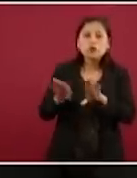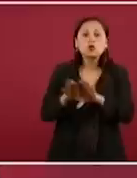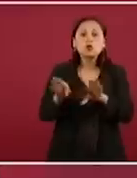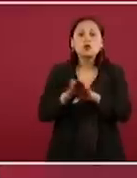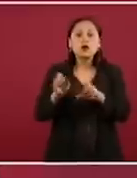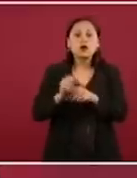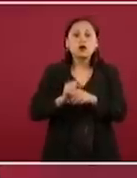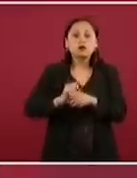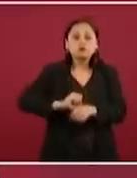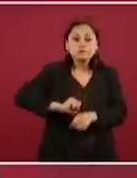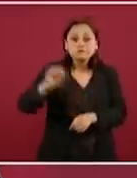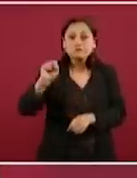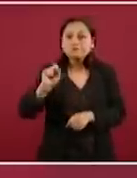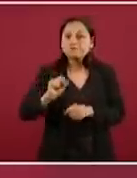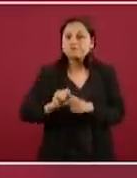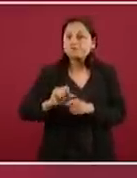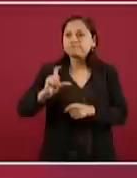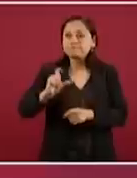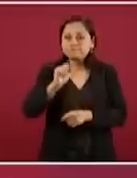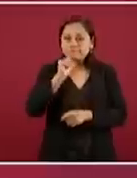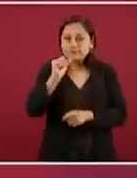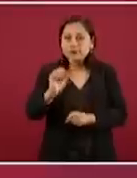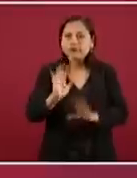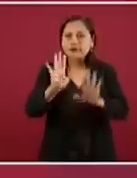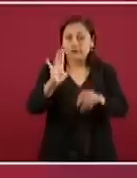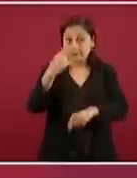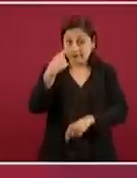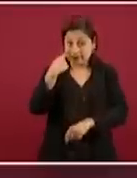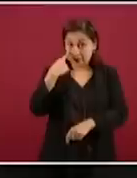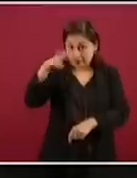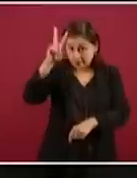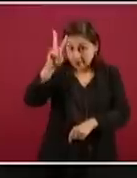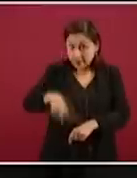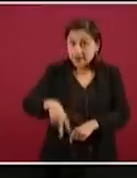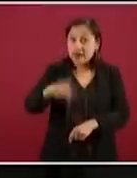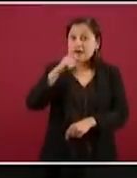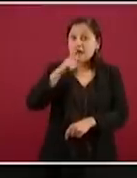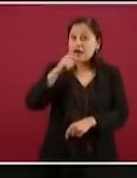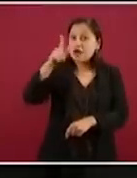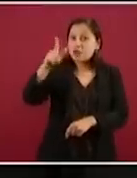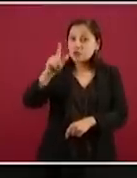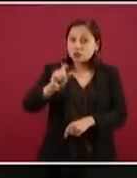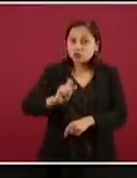aumentó, sino en términos reales había bajado